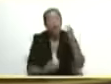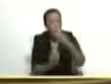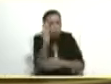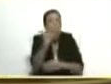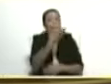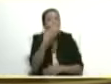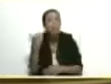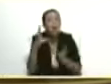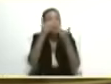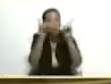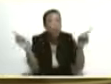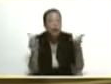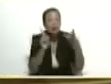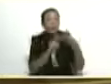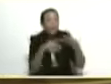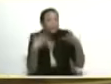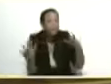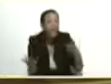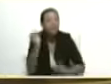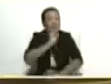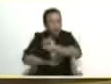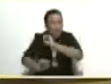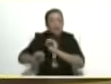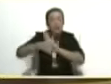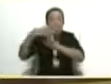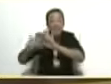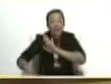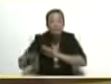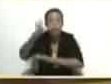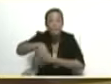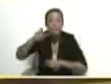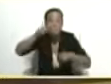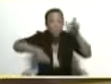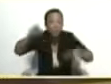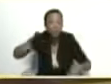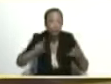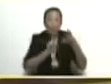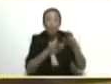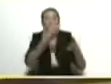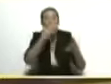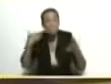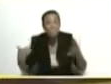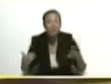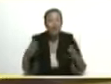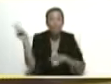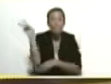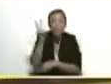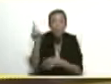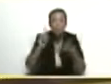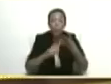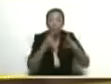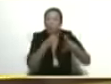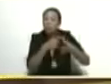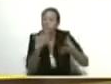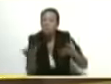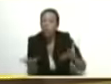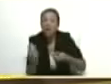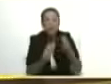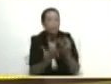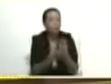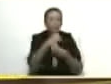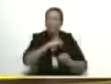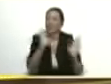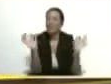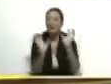mejor democracia? ¿Defendió la soberanía del país? ¿Mejoró nuestro país? Hizo todo lo